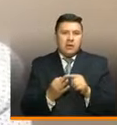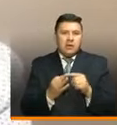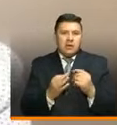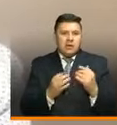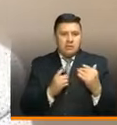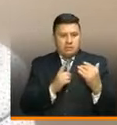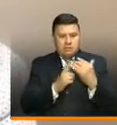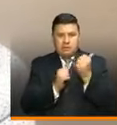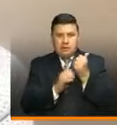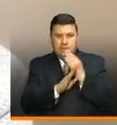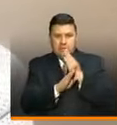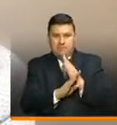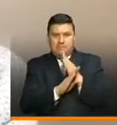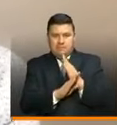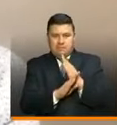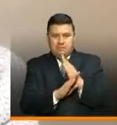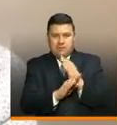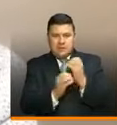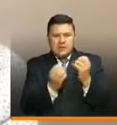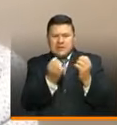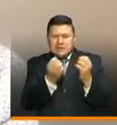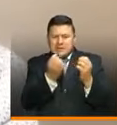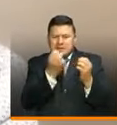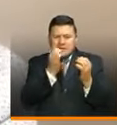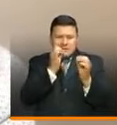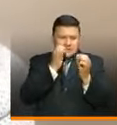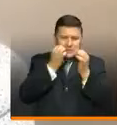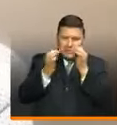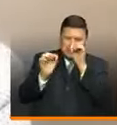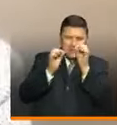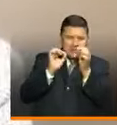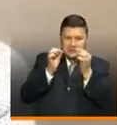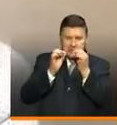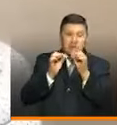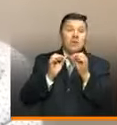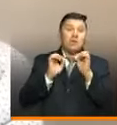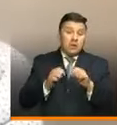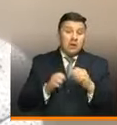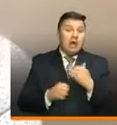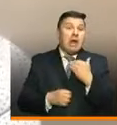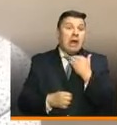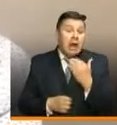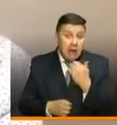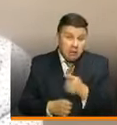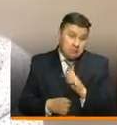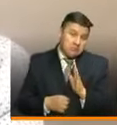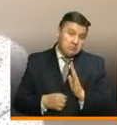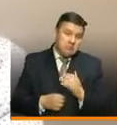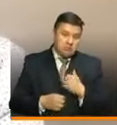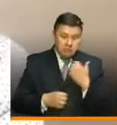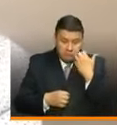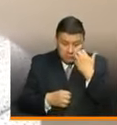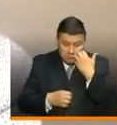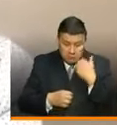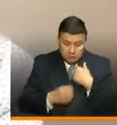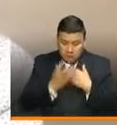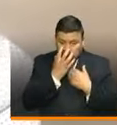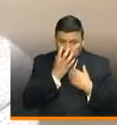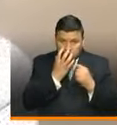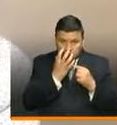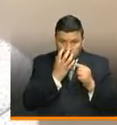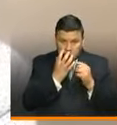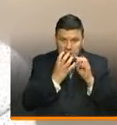una muy buena parte de las gotículas que viajen de un lado hacia otro, porque también si alguien está contagiado, eventualmente la